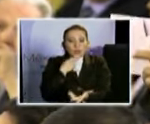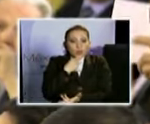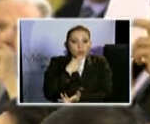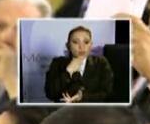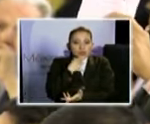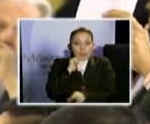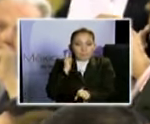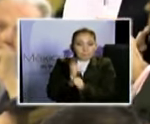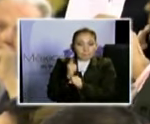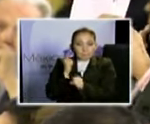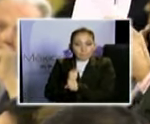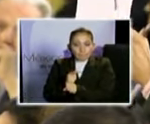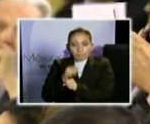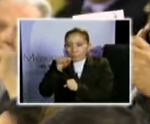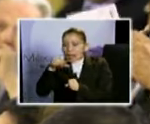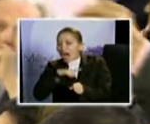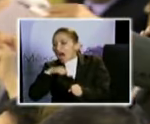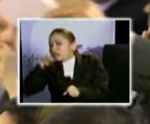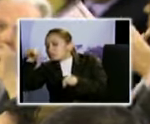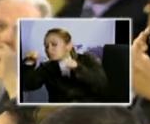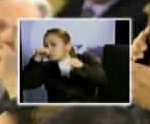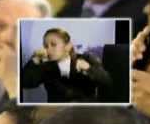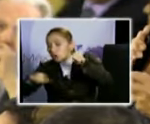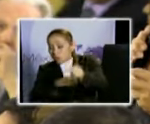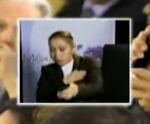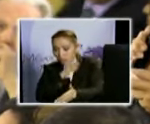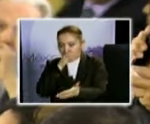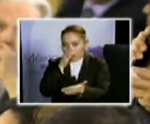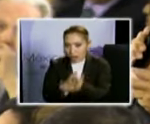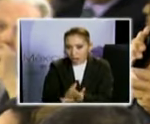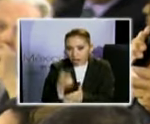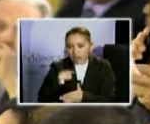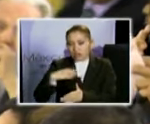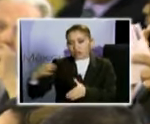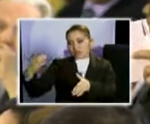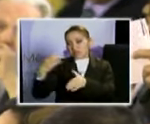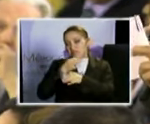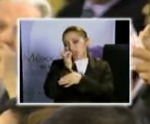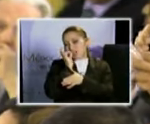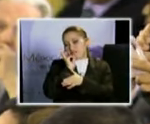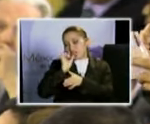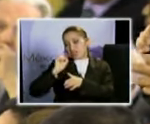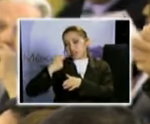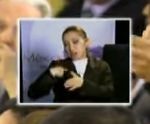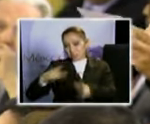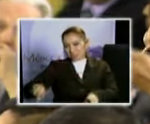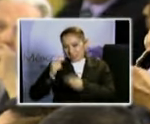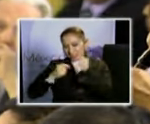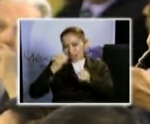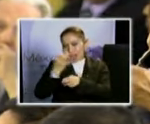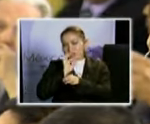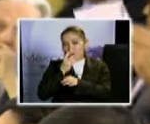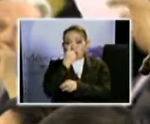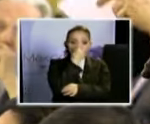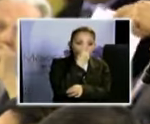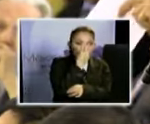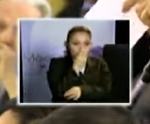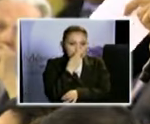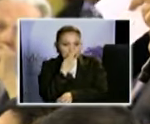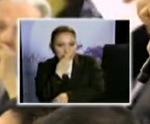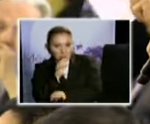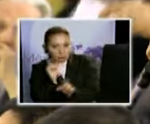de la identificación nacional. Cuando uno va y consume al coffee shop, uno solamente puede consumir 1 o 2 cigarrillos,